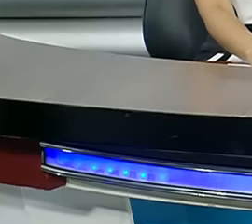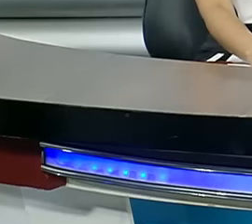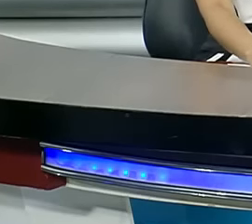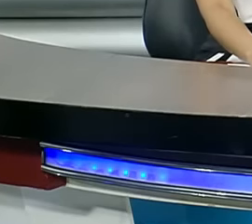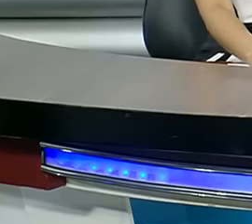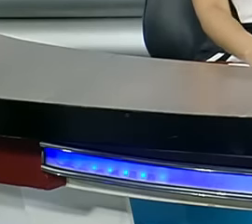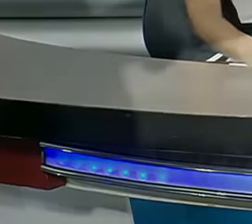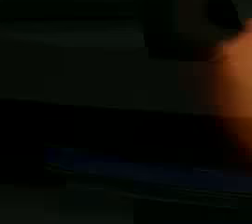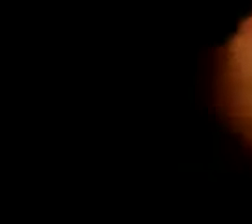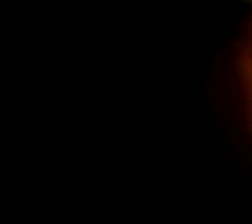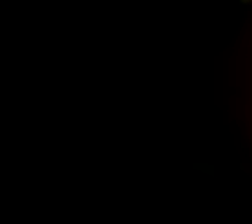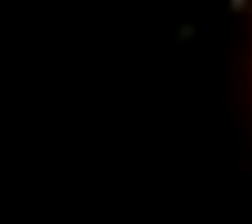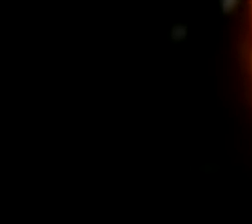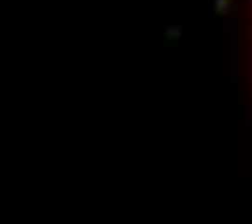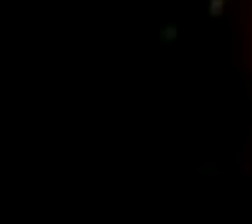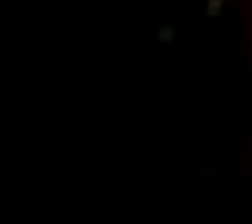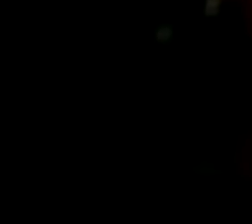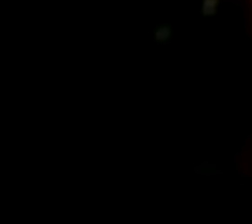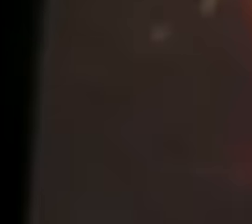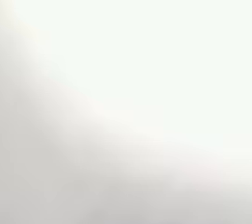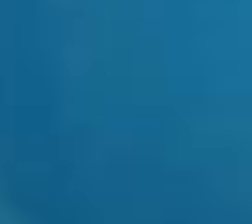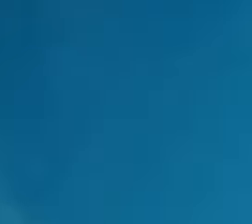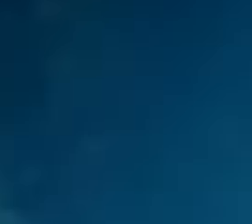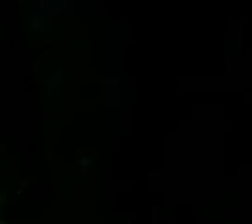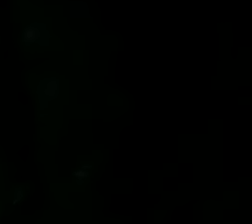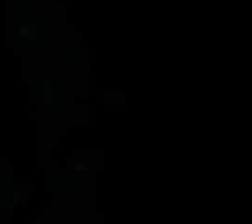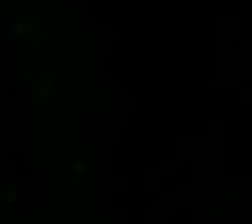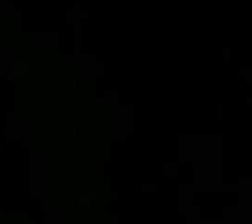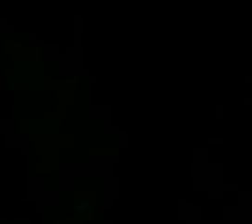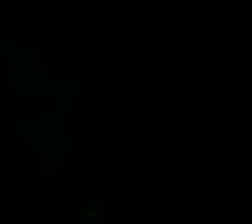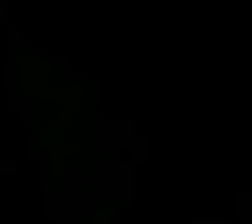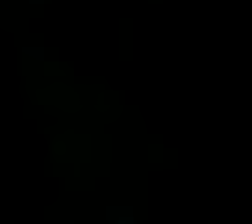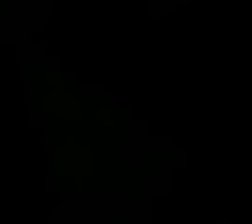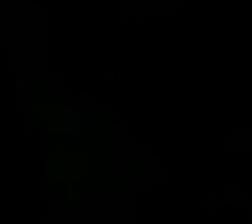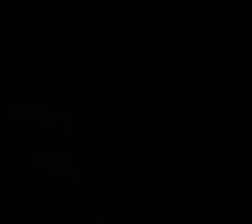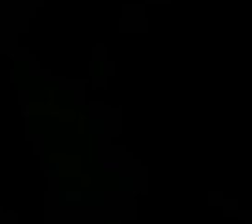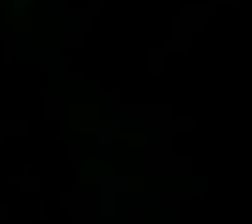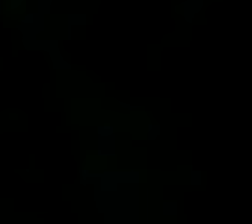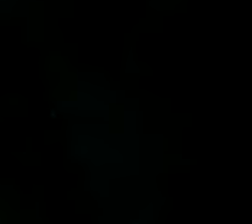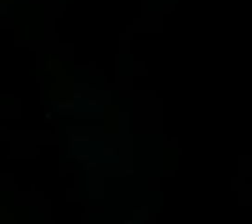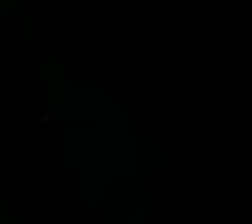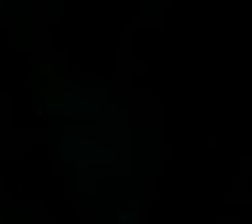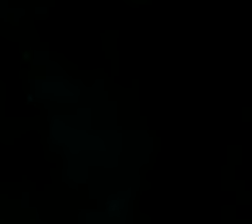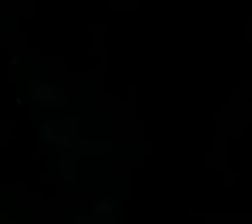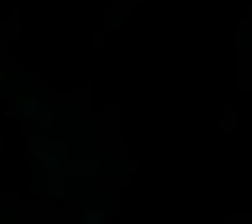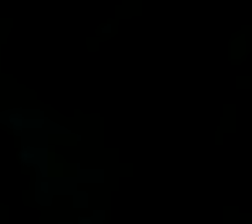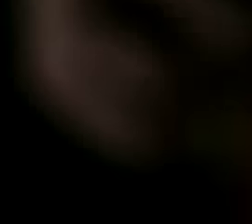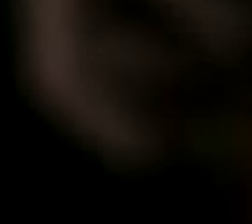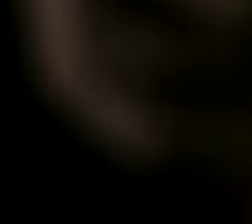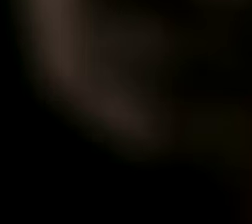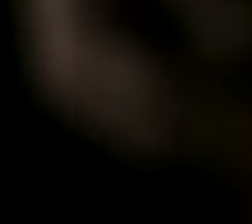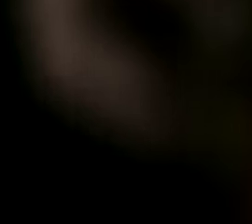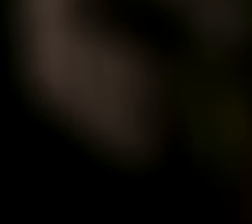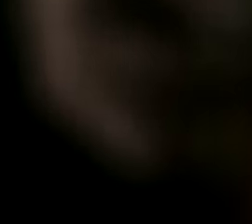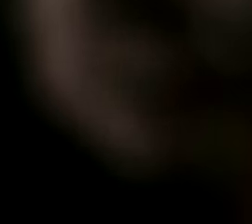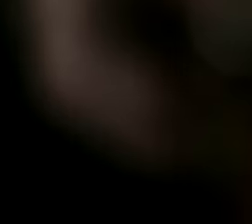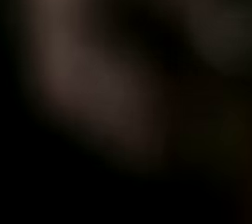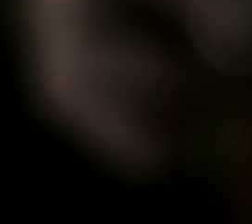Chao. Yo nací en este país y a veces me echa para atrás.